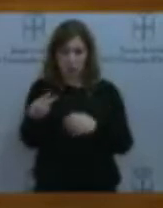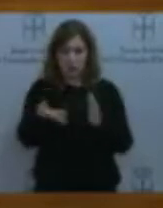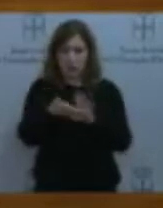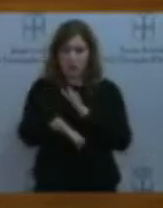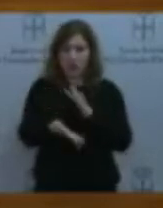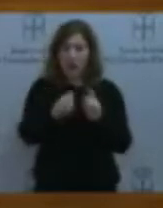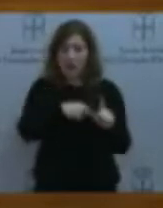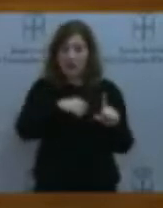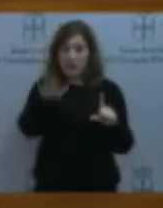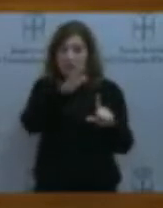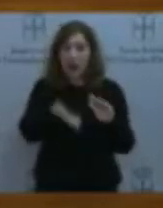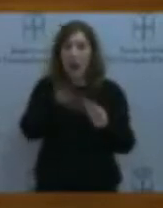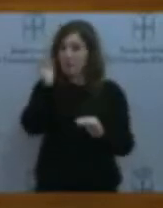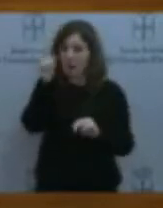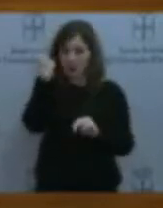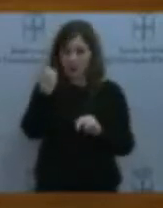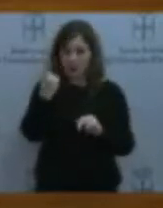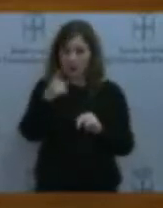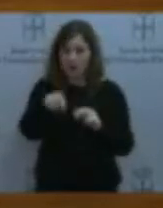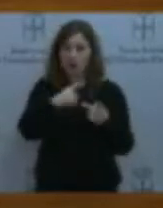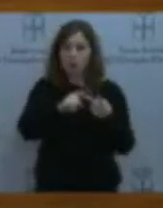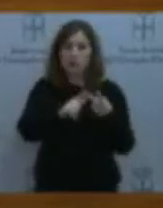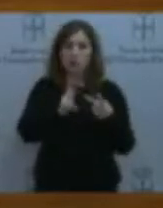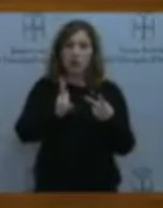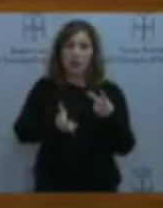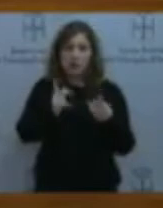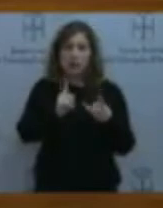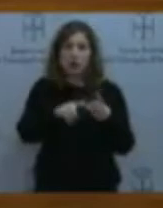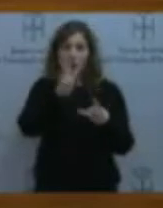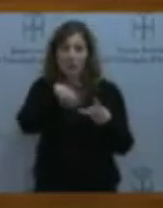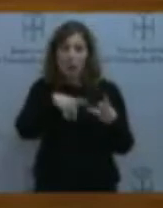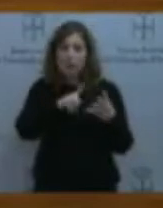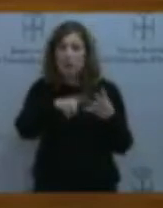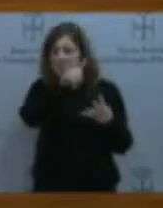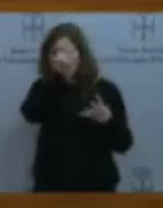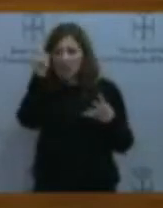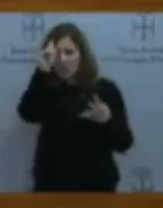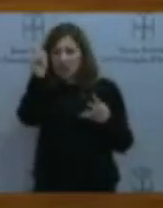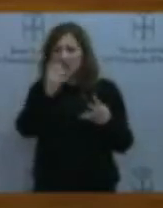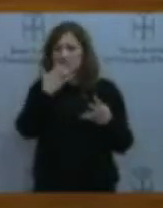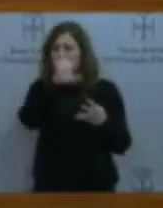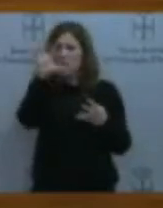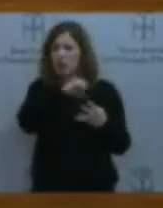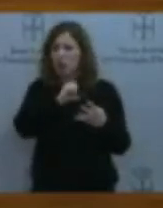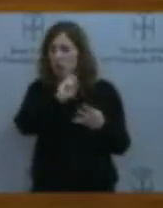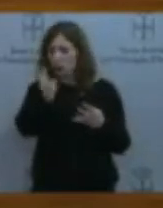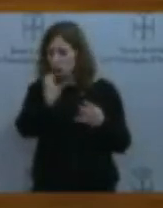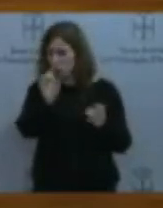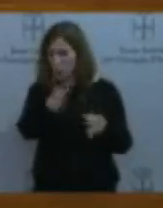España, detrás de Euskadi, Cataluña, Madrid, no sé si hay alguna otra comunidad en ese nivel.